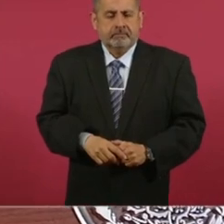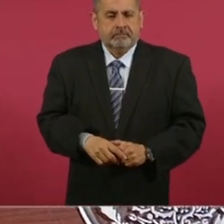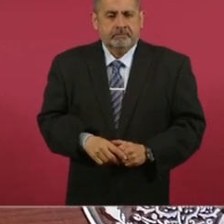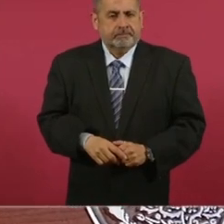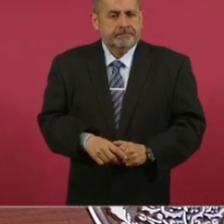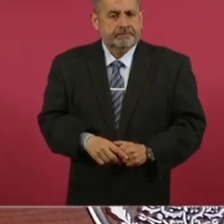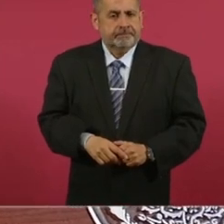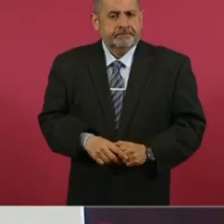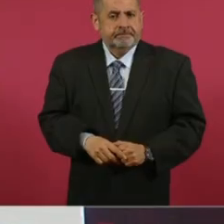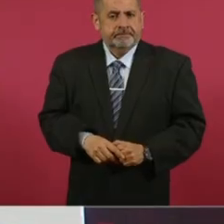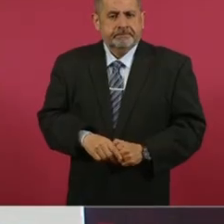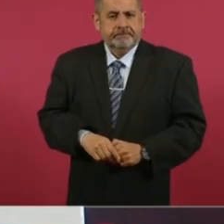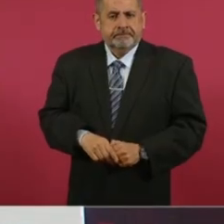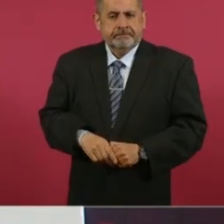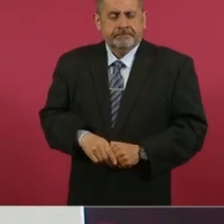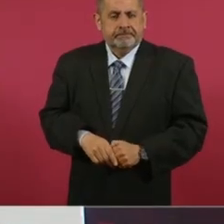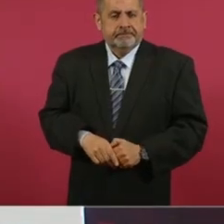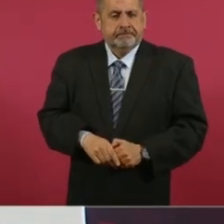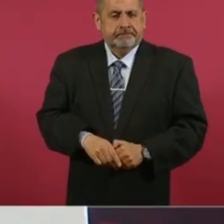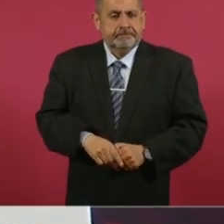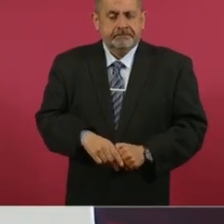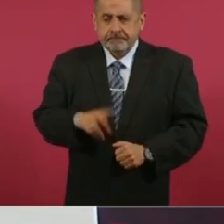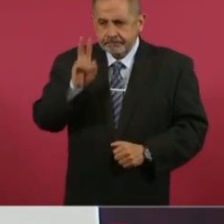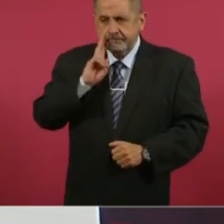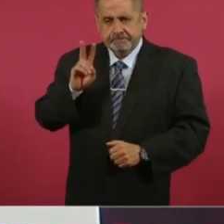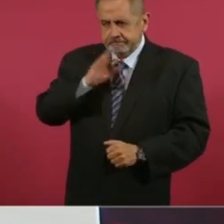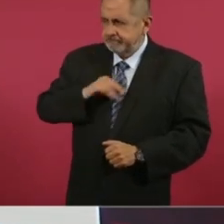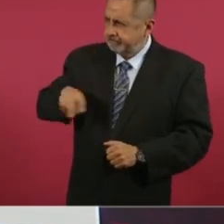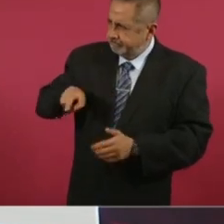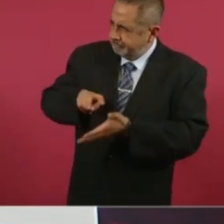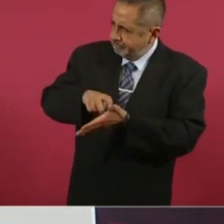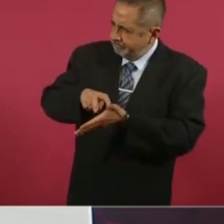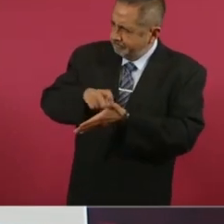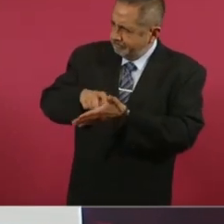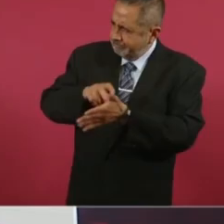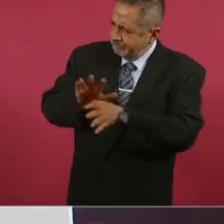hasta donde lleguemos,